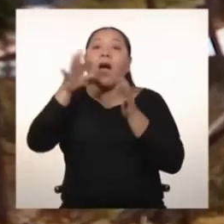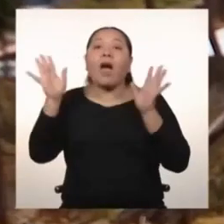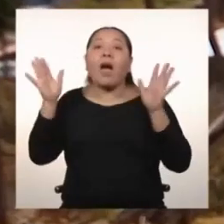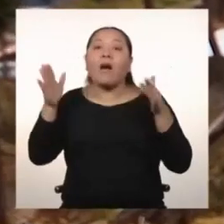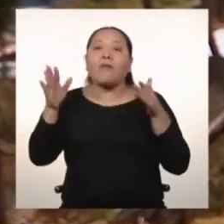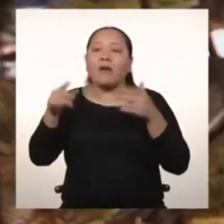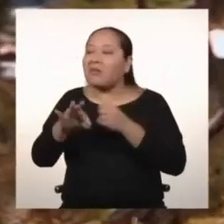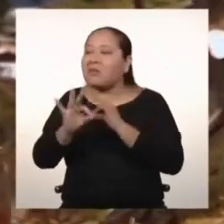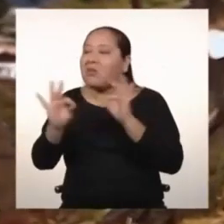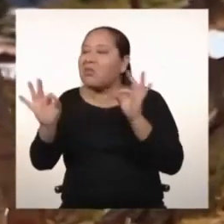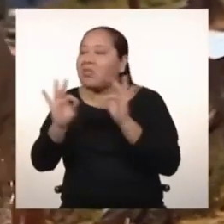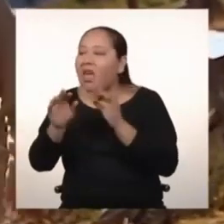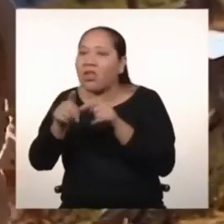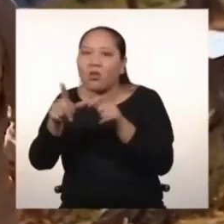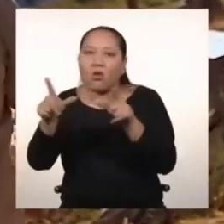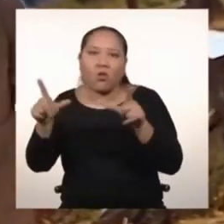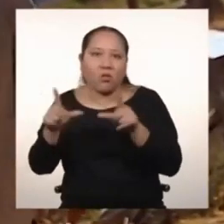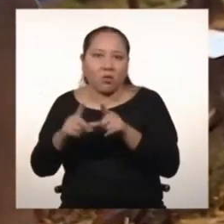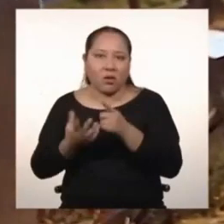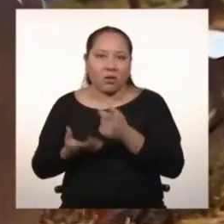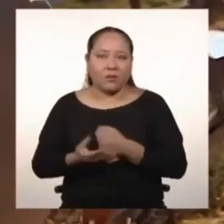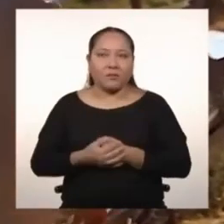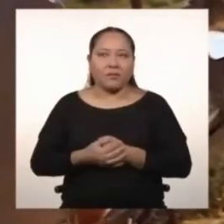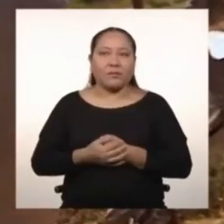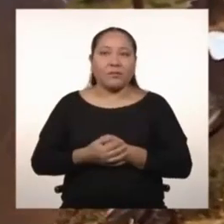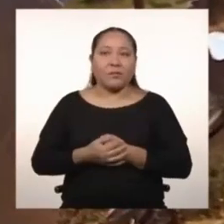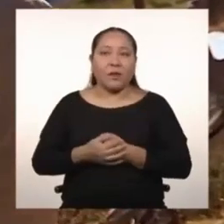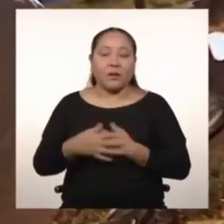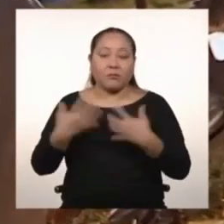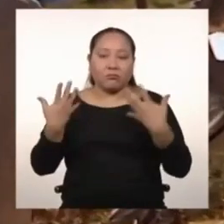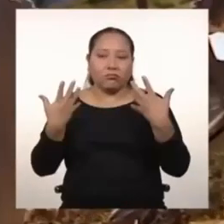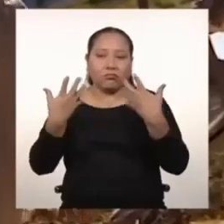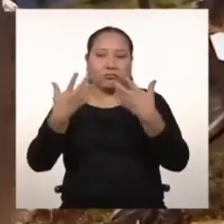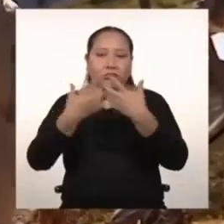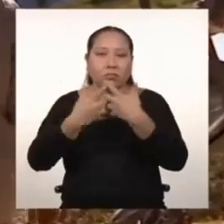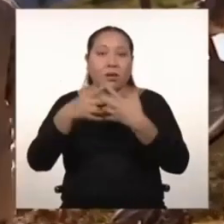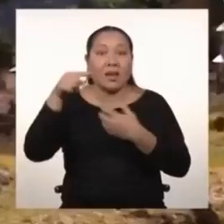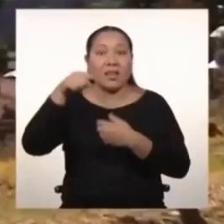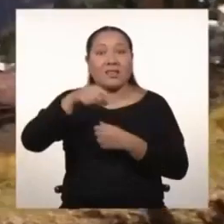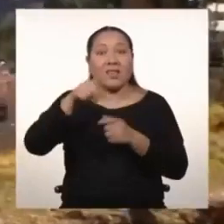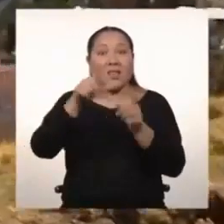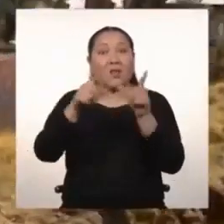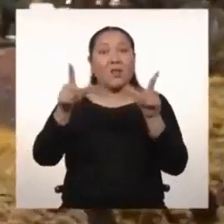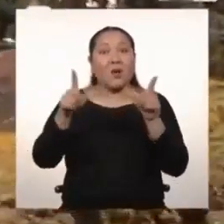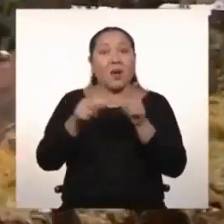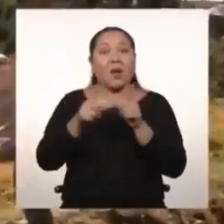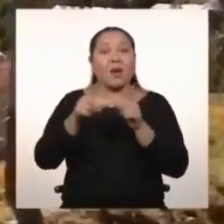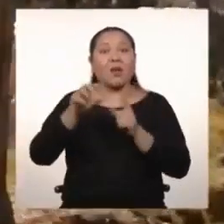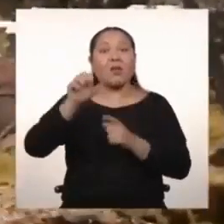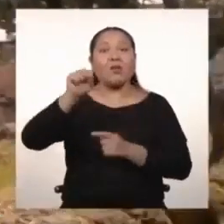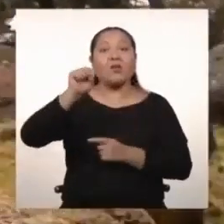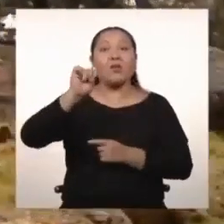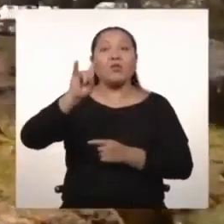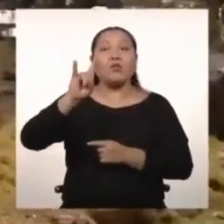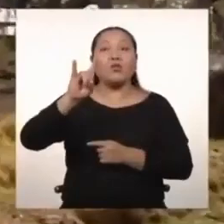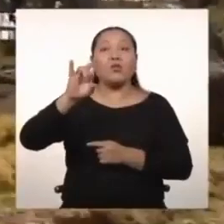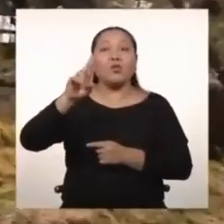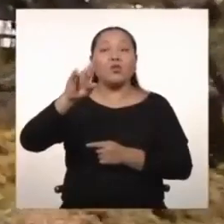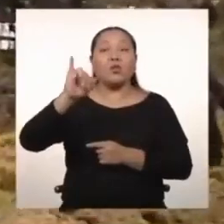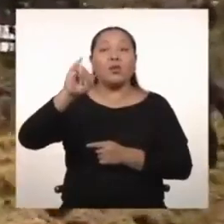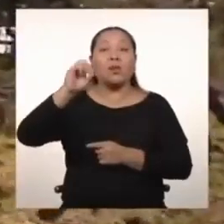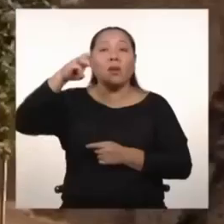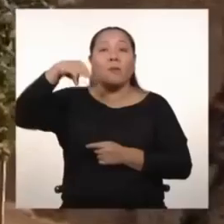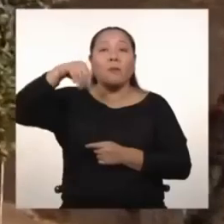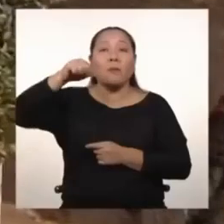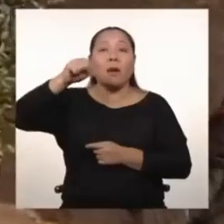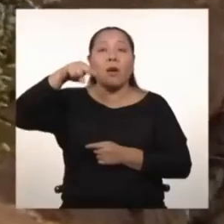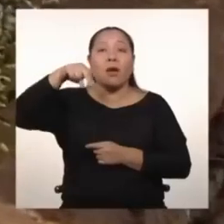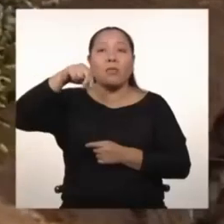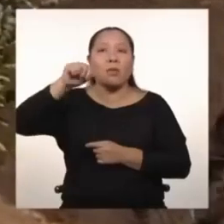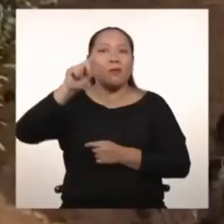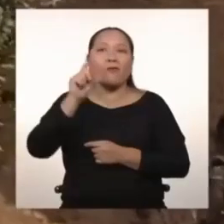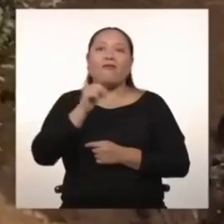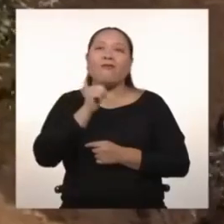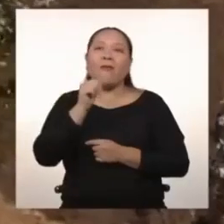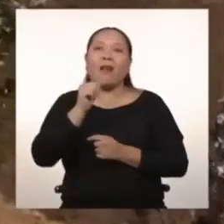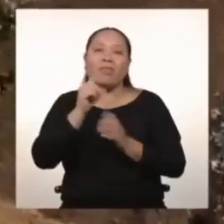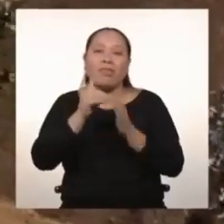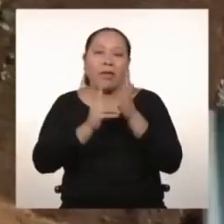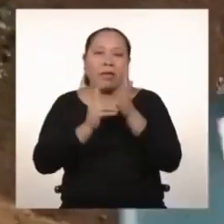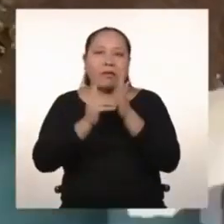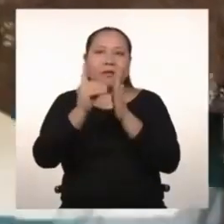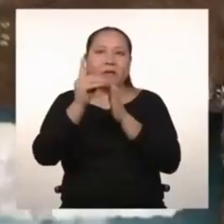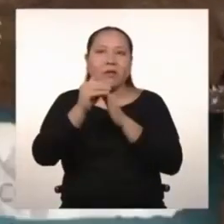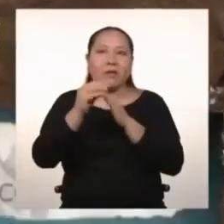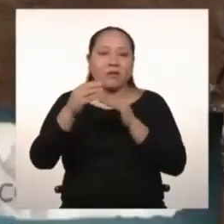Y hasta hoy, a pesar de su vinculación con Túpac Amaru, Surimana parece ser de ninguna parte por su atraso. Después del